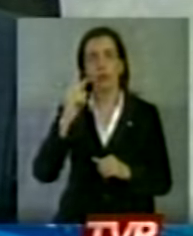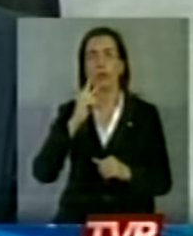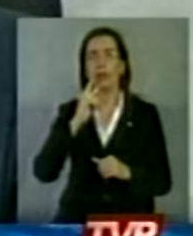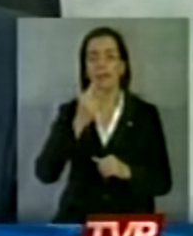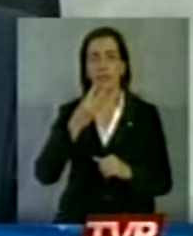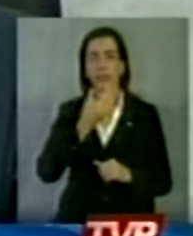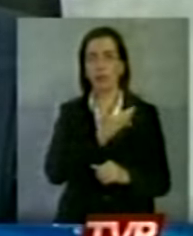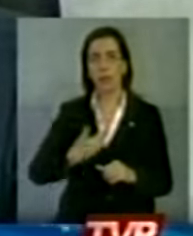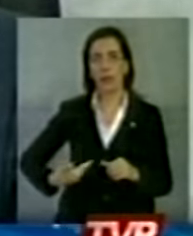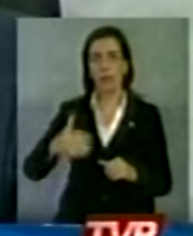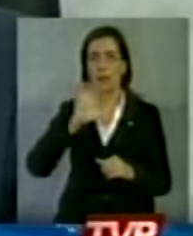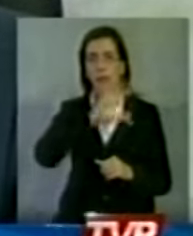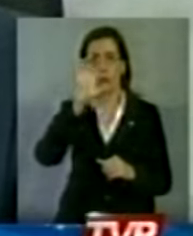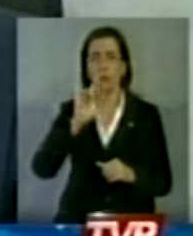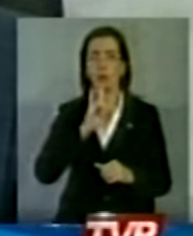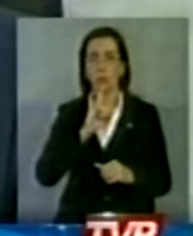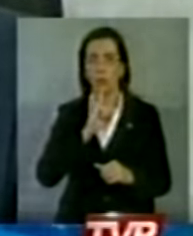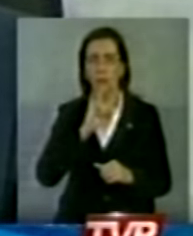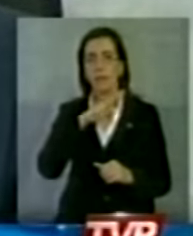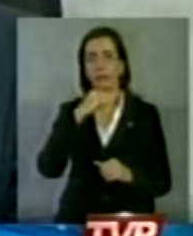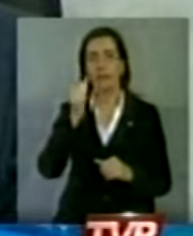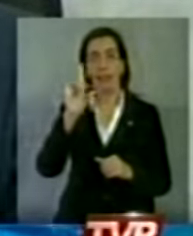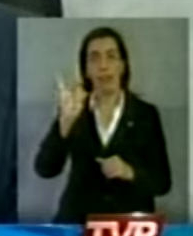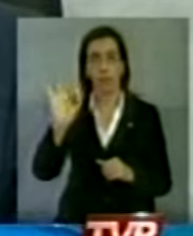de la provincia, Osvaldo Jaldo,